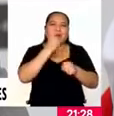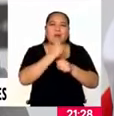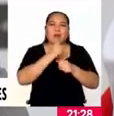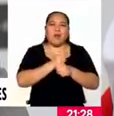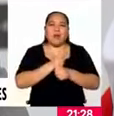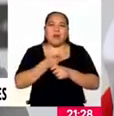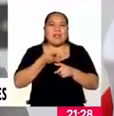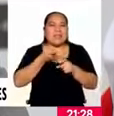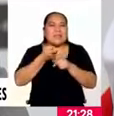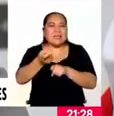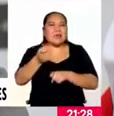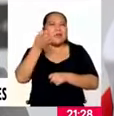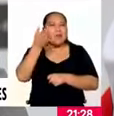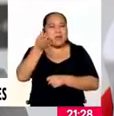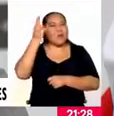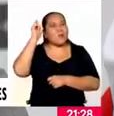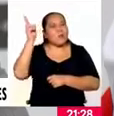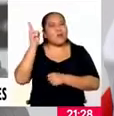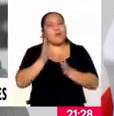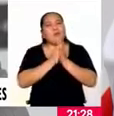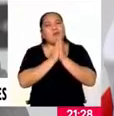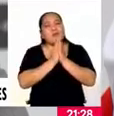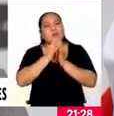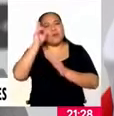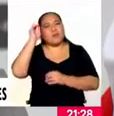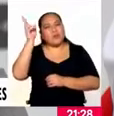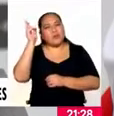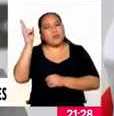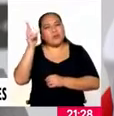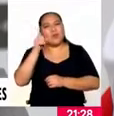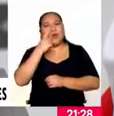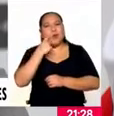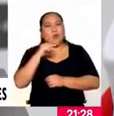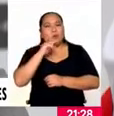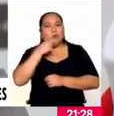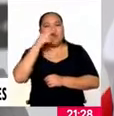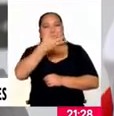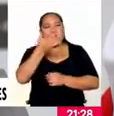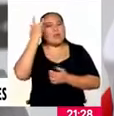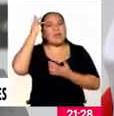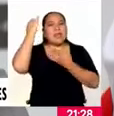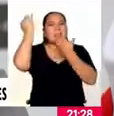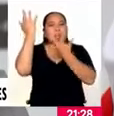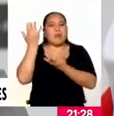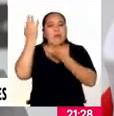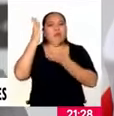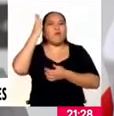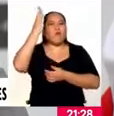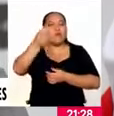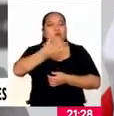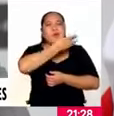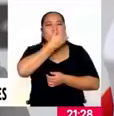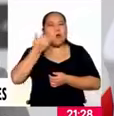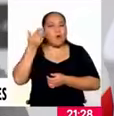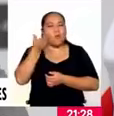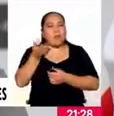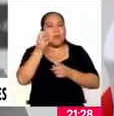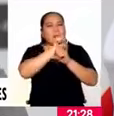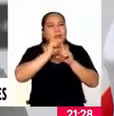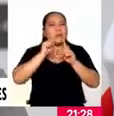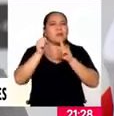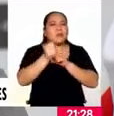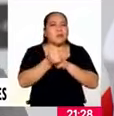Perú. Maestros y maestras del Perú, ustedes son la esperanza de un futuro mejor para nuestra